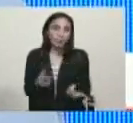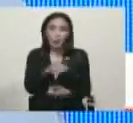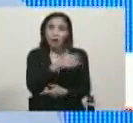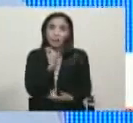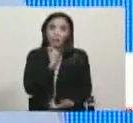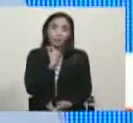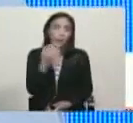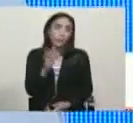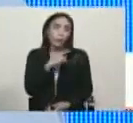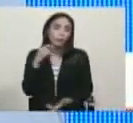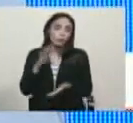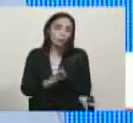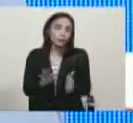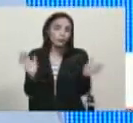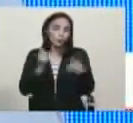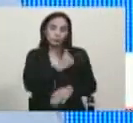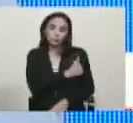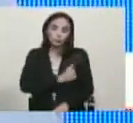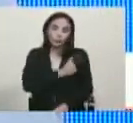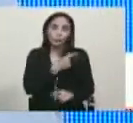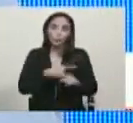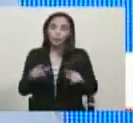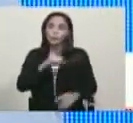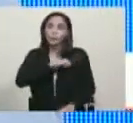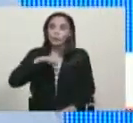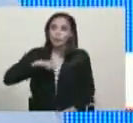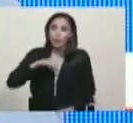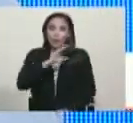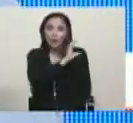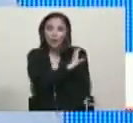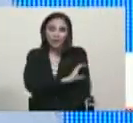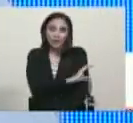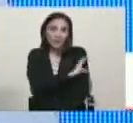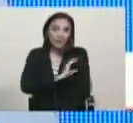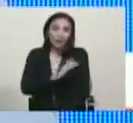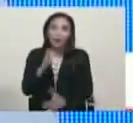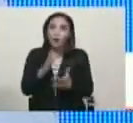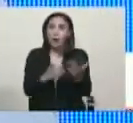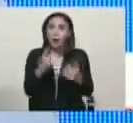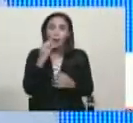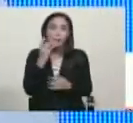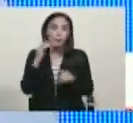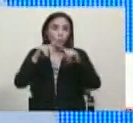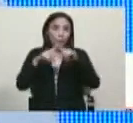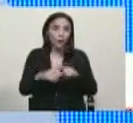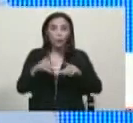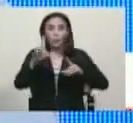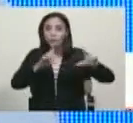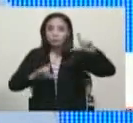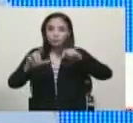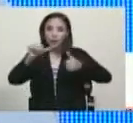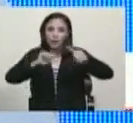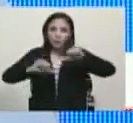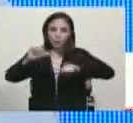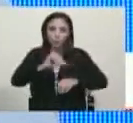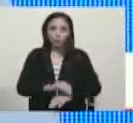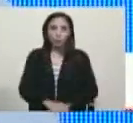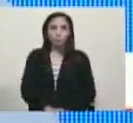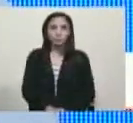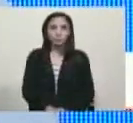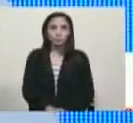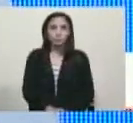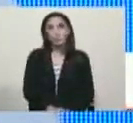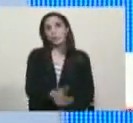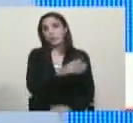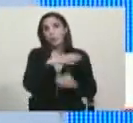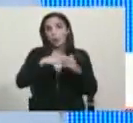muere. Solamente en laboratorio. Echen la cuenta, si quieren esto lo convierten en dólares y es